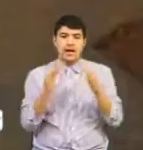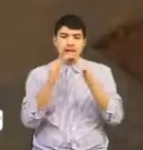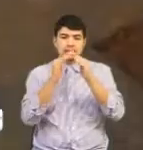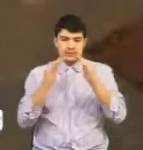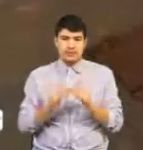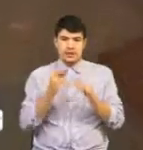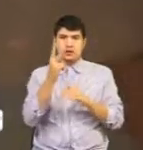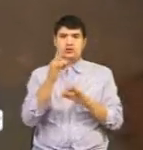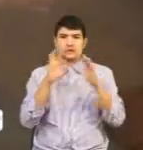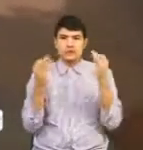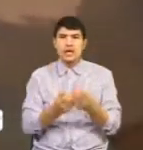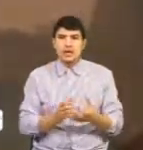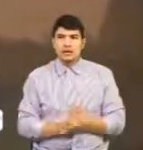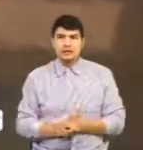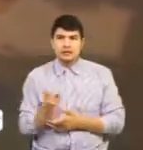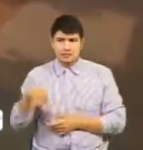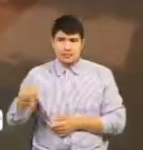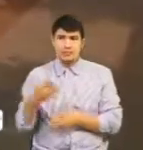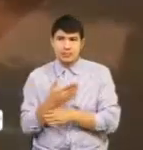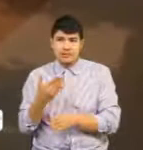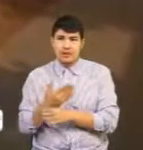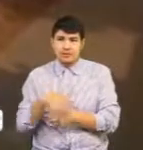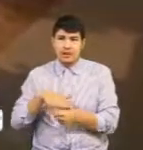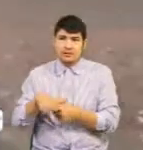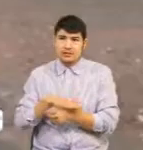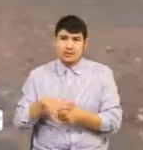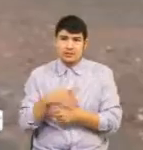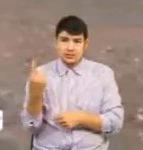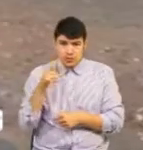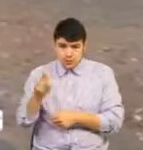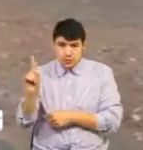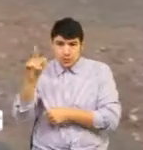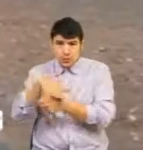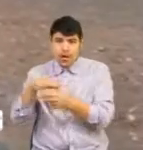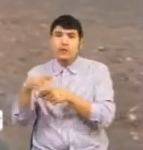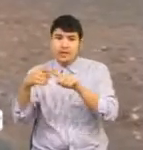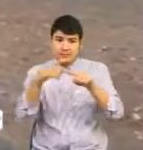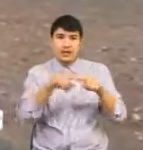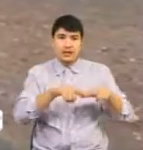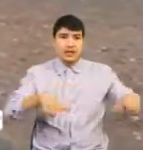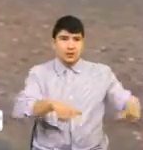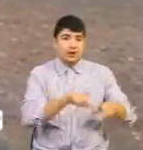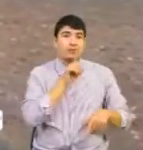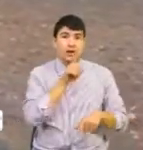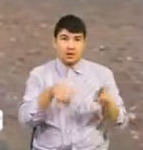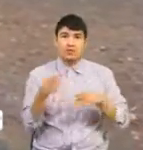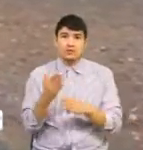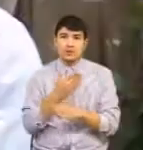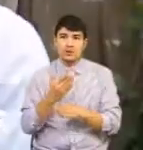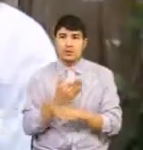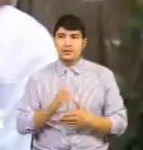esta obra hablaron sobre la problemática que presenta no sólo villa sino varios sectores de bucaramanga hacemos la